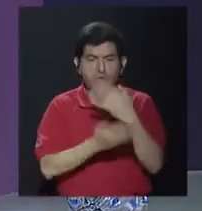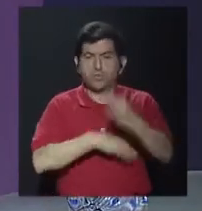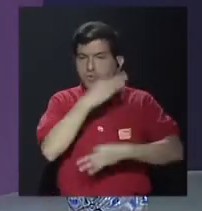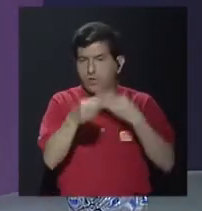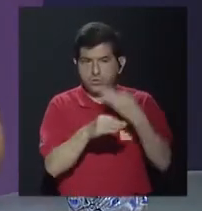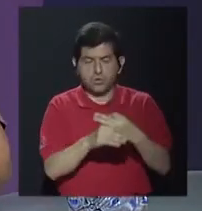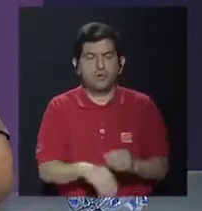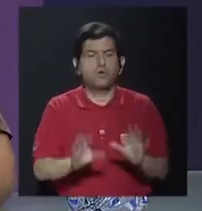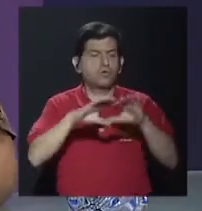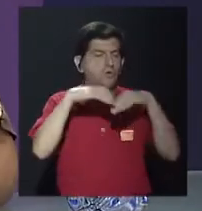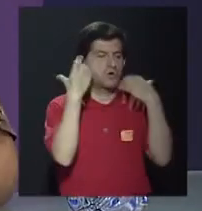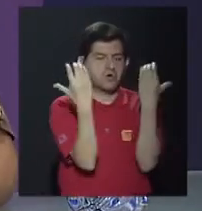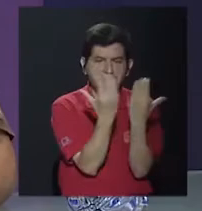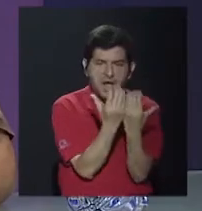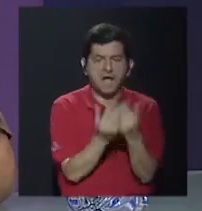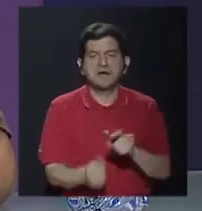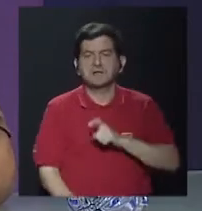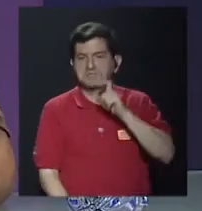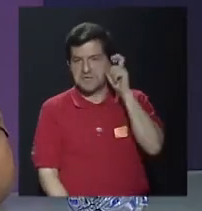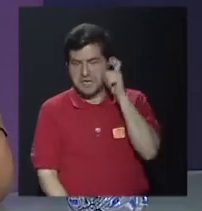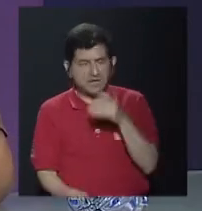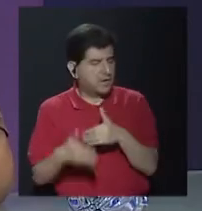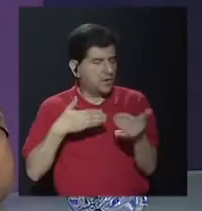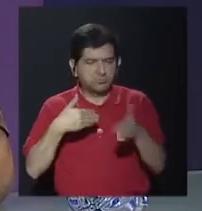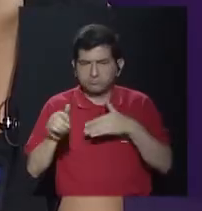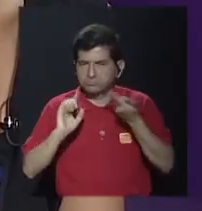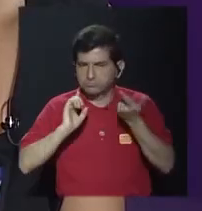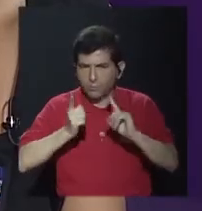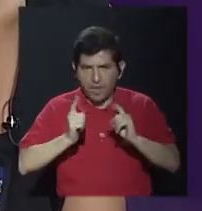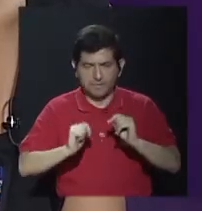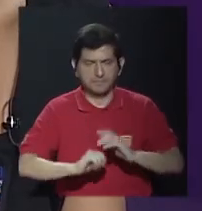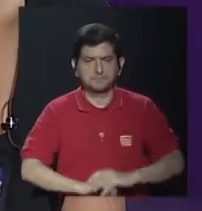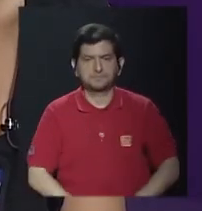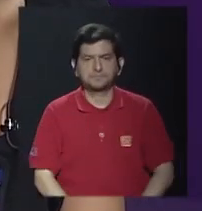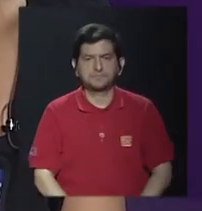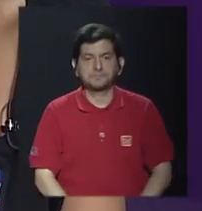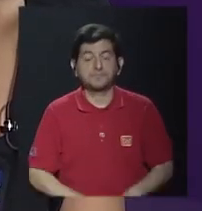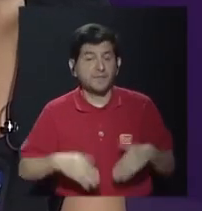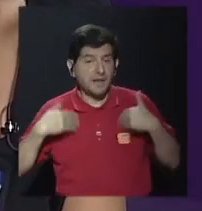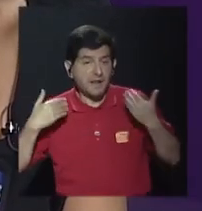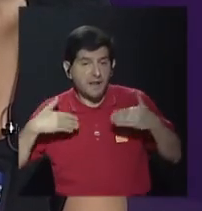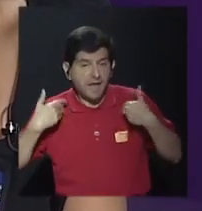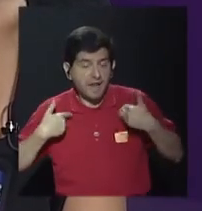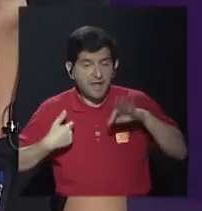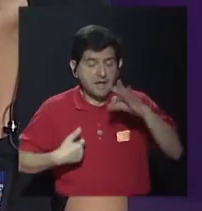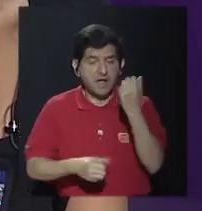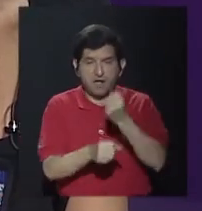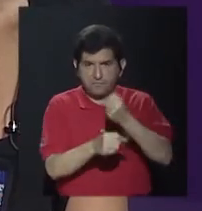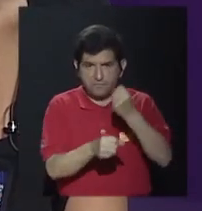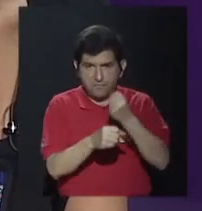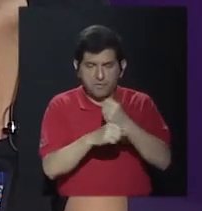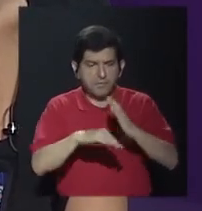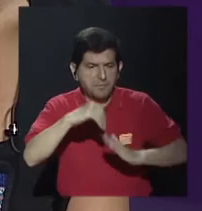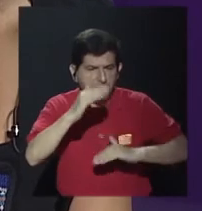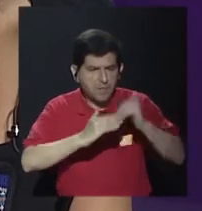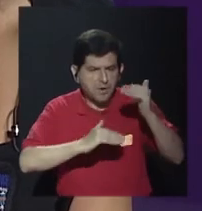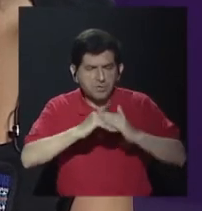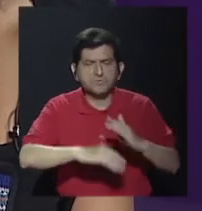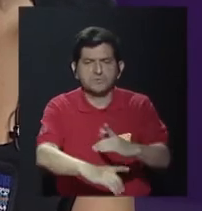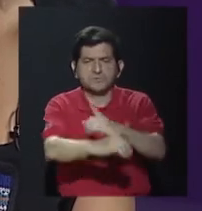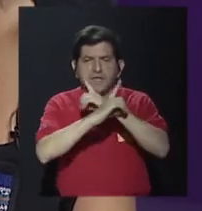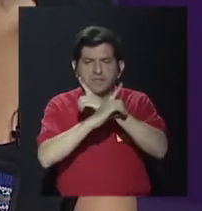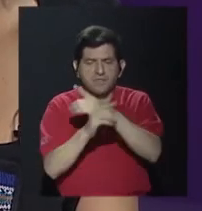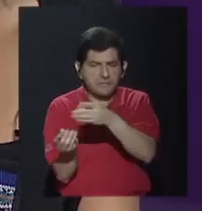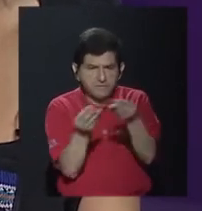de clase, de género, los que sean, ¿verdad? La alegría como forma de trabajar y construir y defender la tierra,